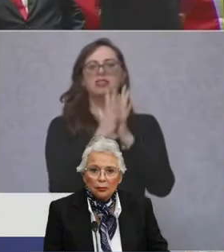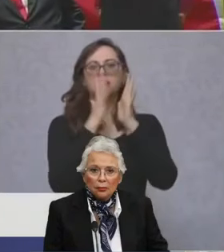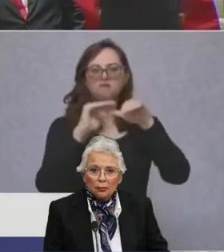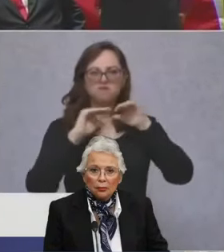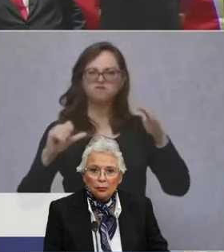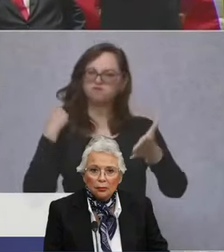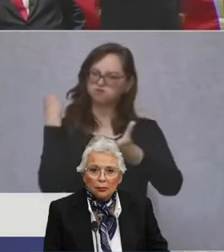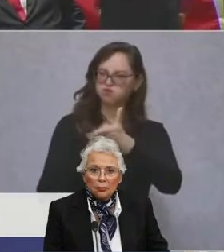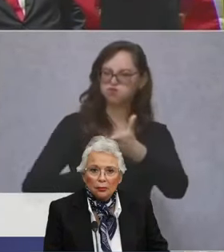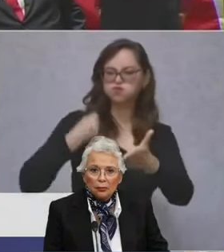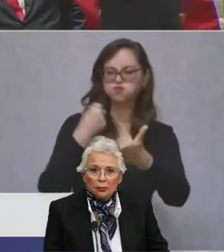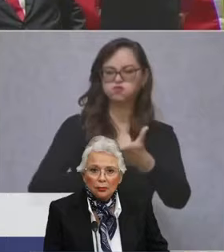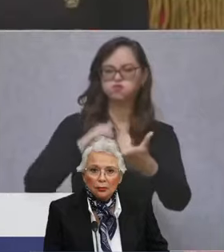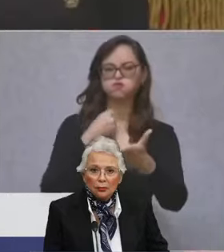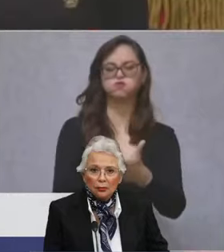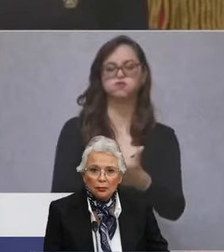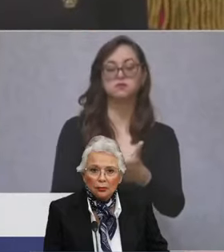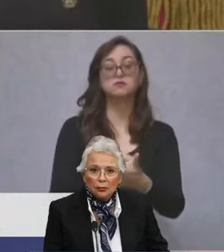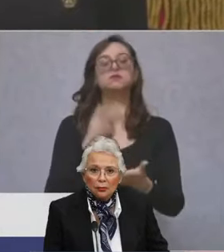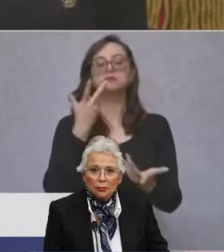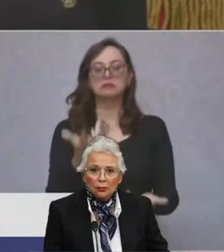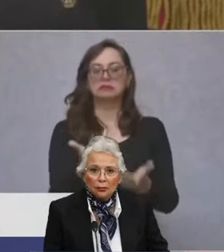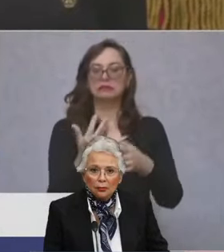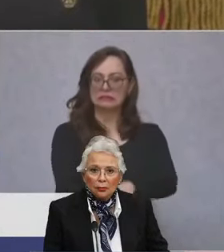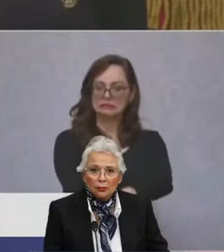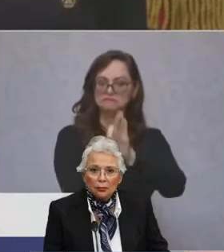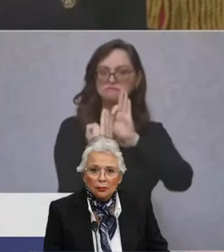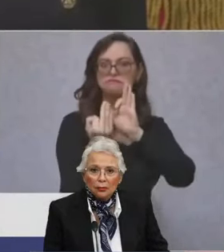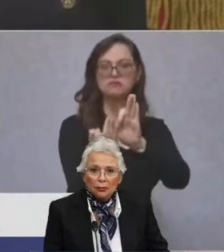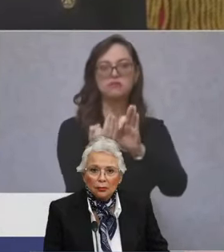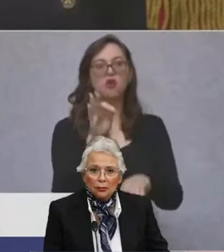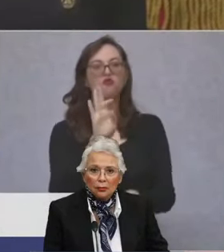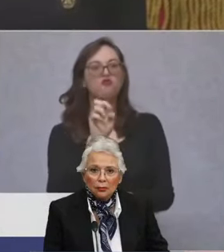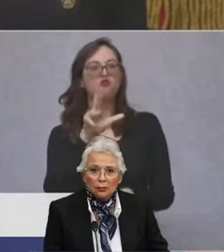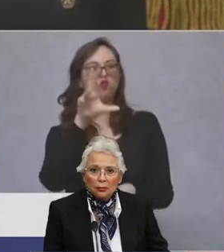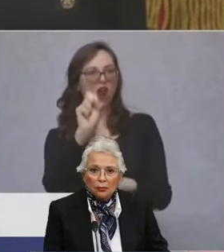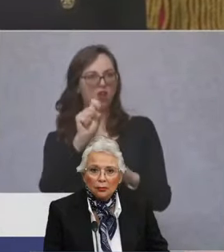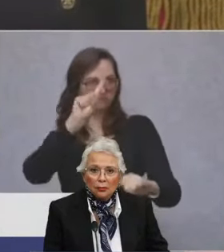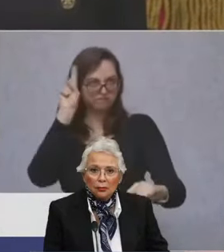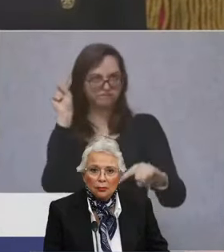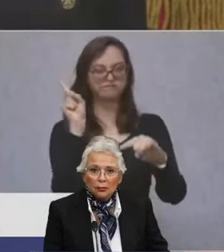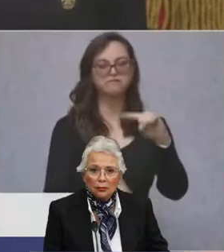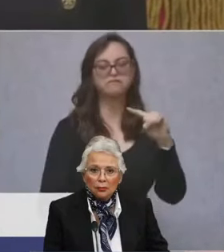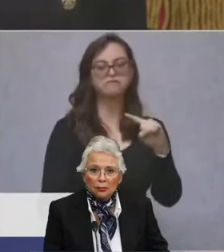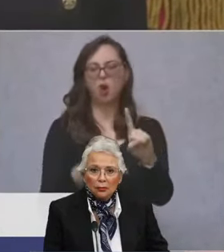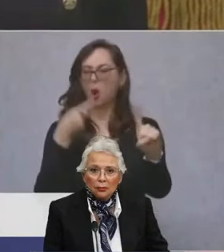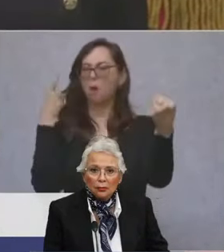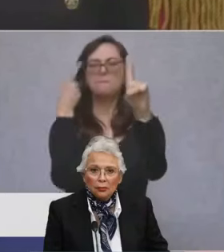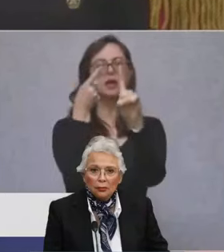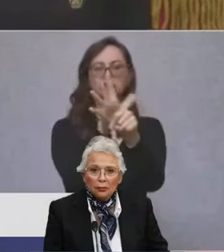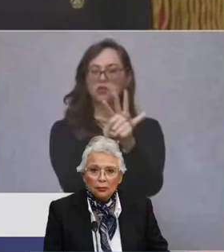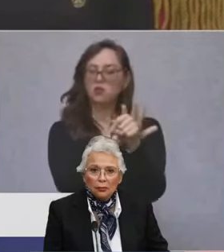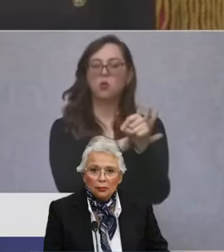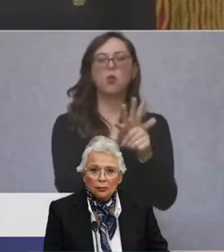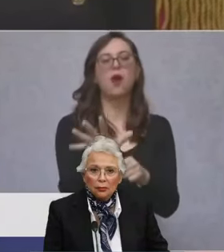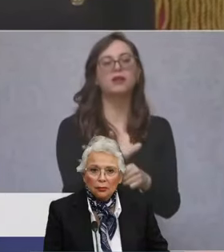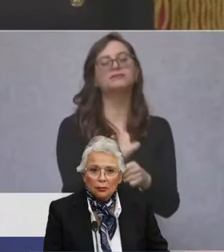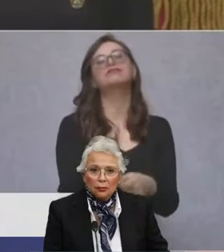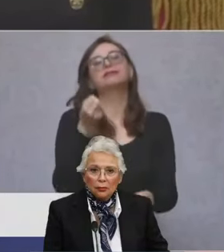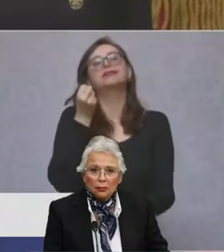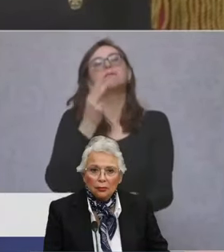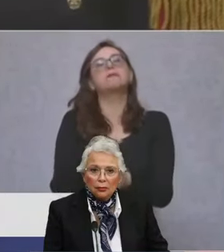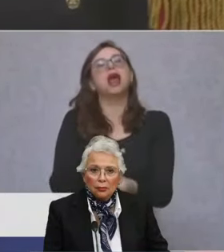vitro, no estoy poniendo de vientre subrogado, sino fertilización in vitro, para que estas parejas puedan lograr